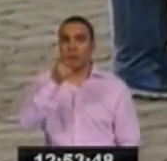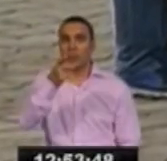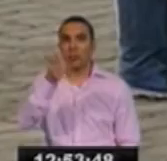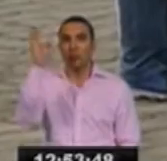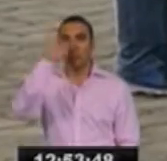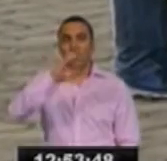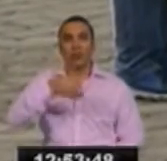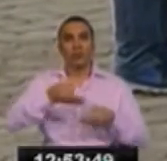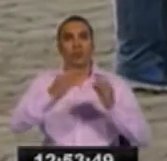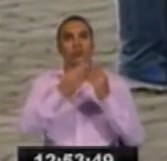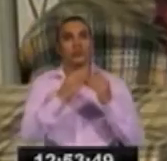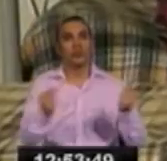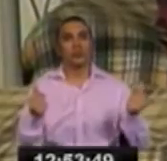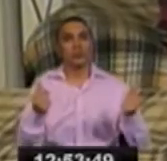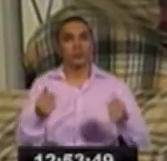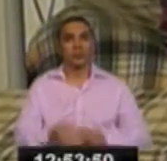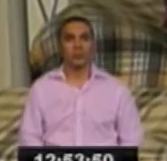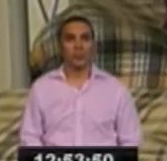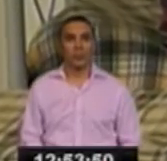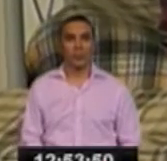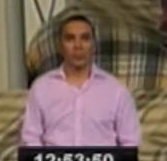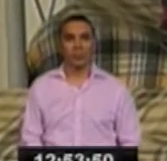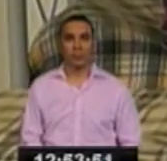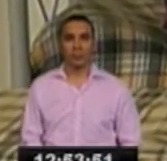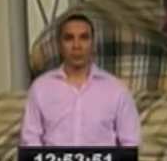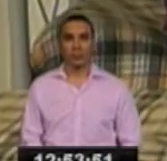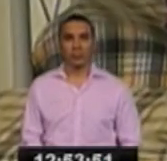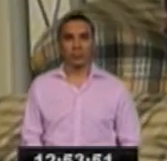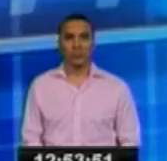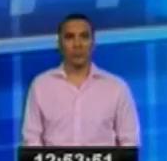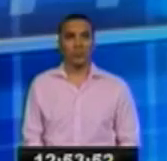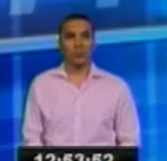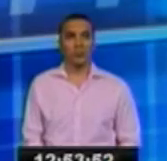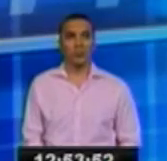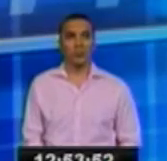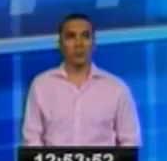buscar alternativas. Cristian Hidalgo, TC Televisión. Y voy a...